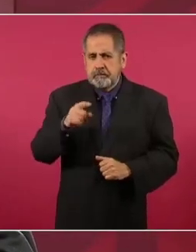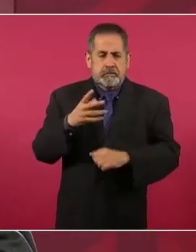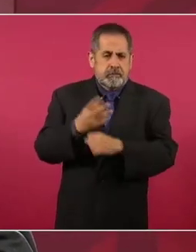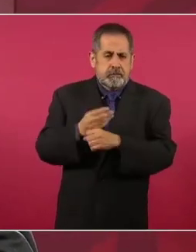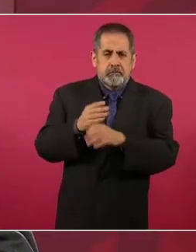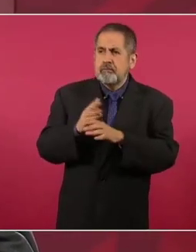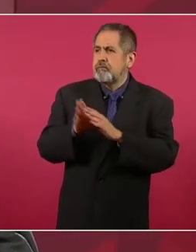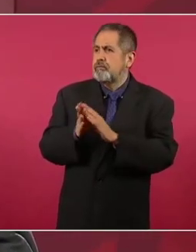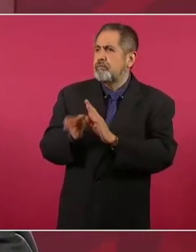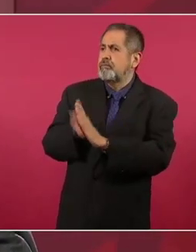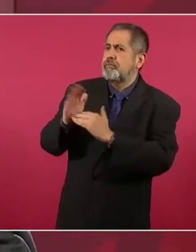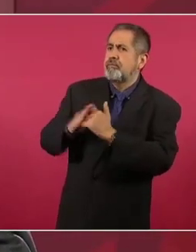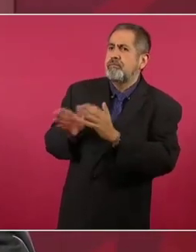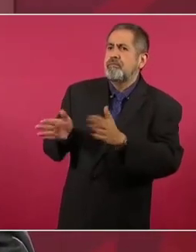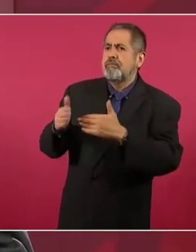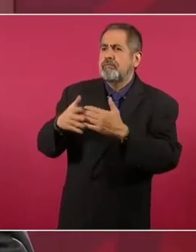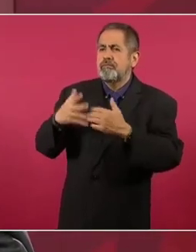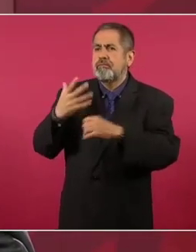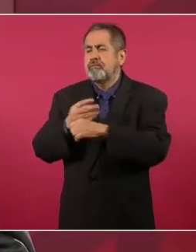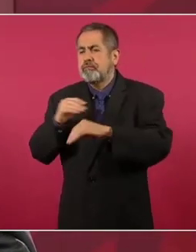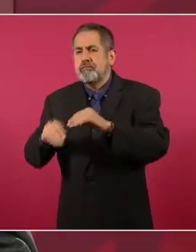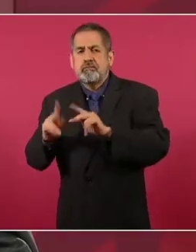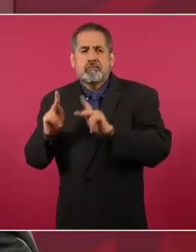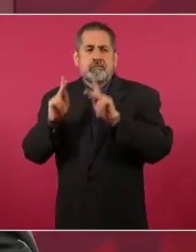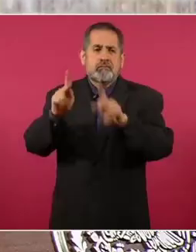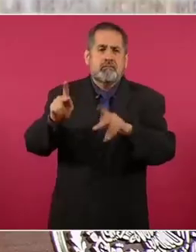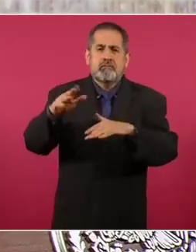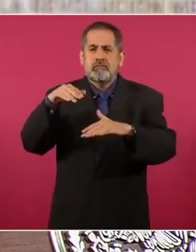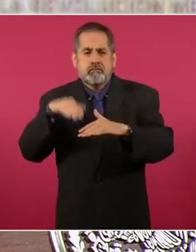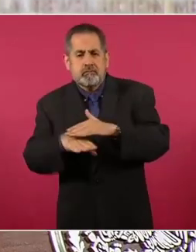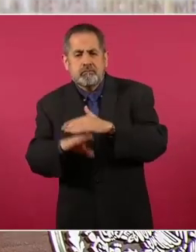estructuras que se están construyendo